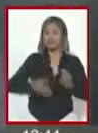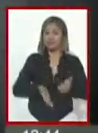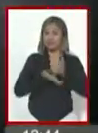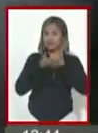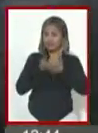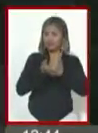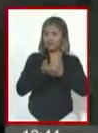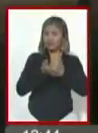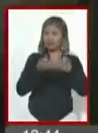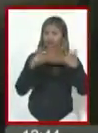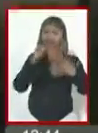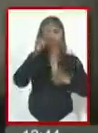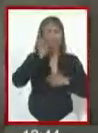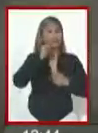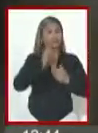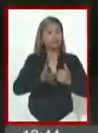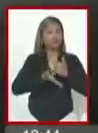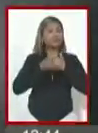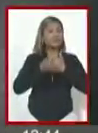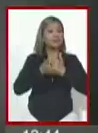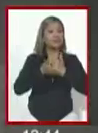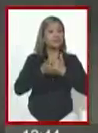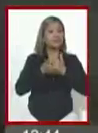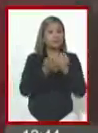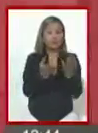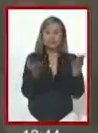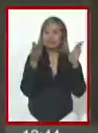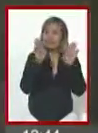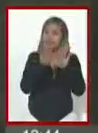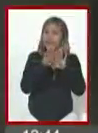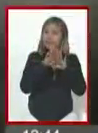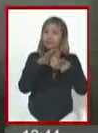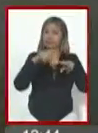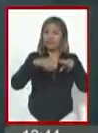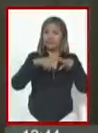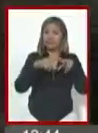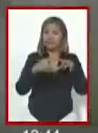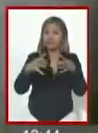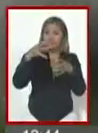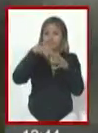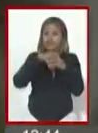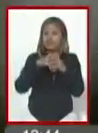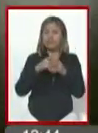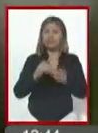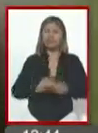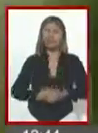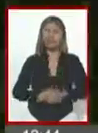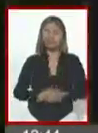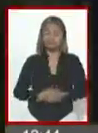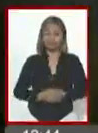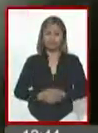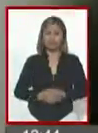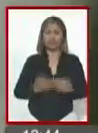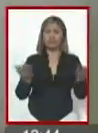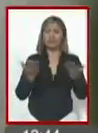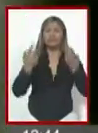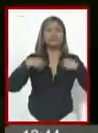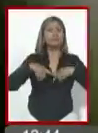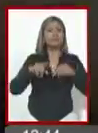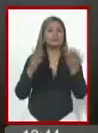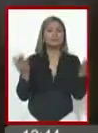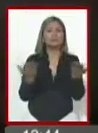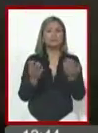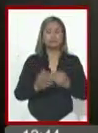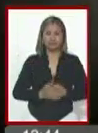brindaron auxilio. Yo le ayudé a la señora porque se atascó la puerta y la pierna la tenía apretada ahí. ¿De dónde hacia dónde iba?